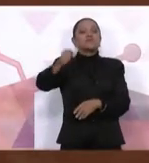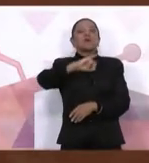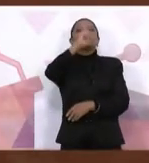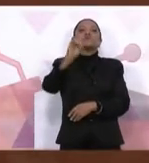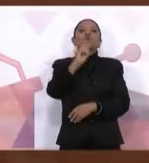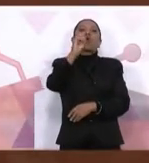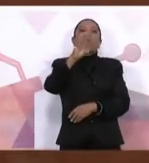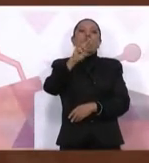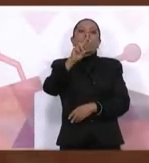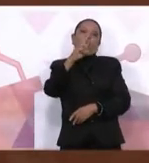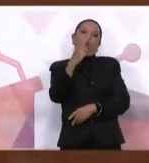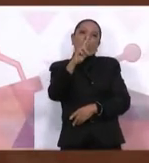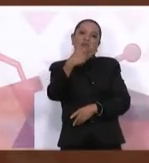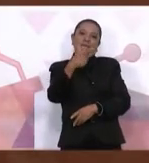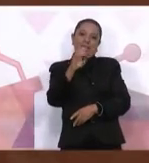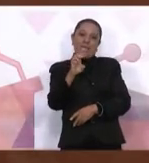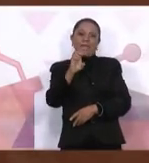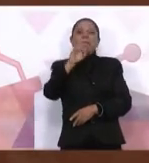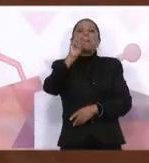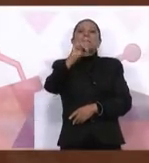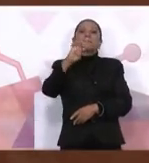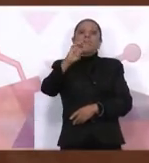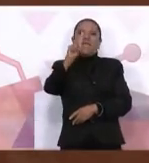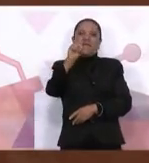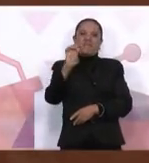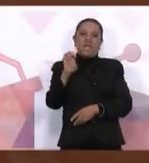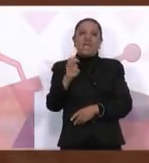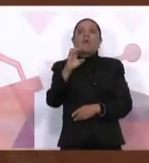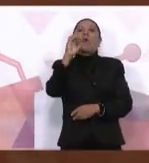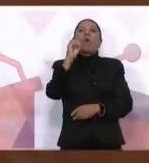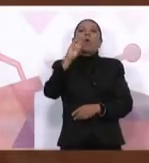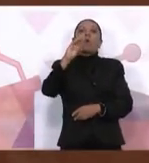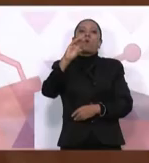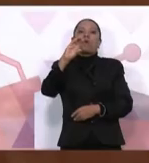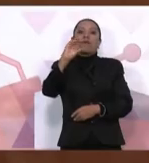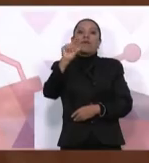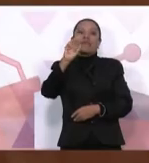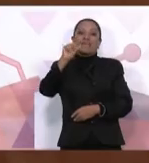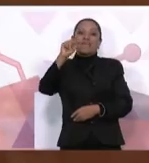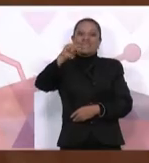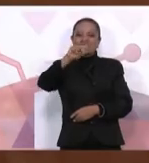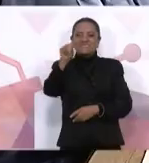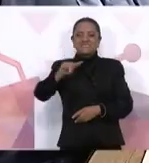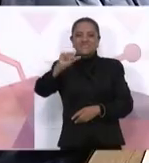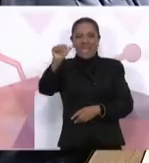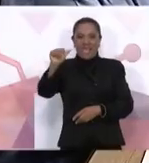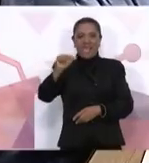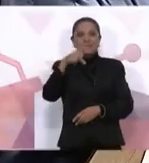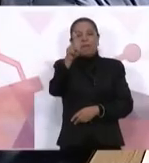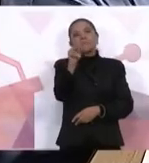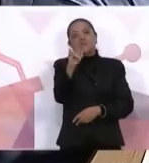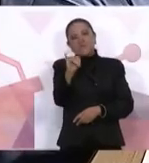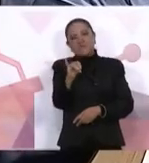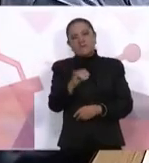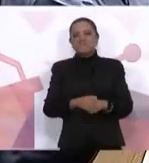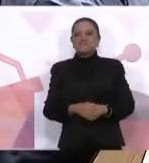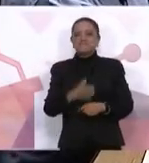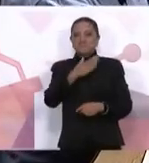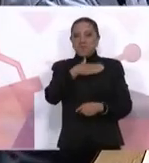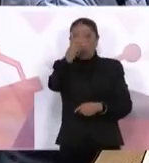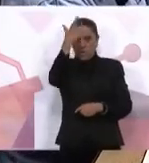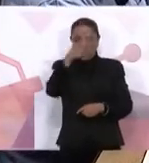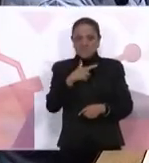revolucionario institucional en la noche saludamos a todos los morelenses en esta pista cívica que es un debate muy buenas noches víctor manuel caballero